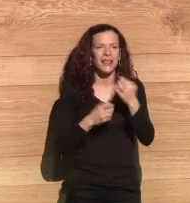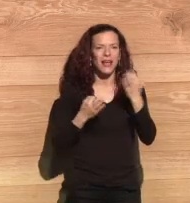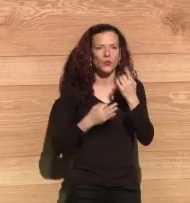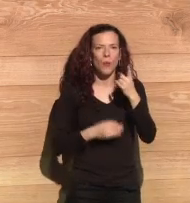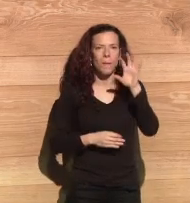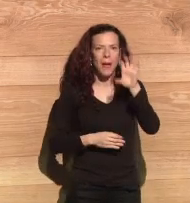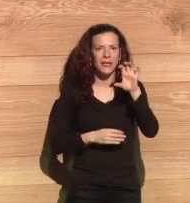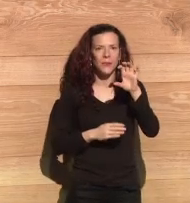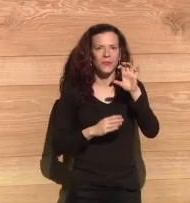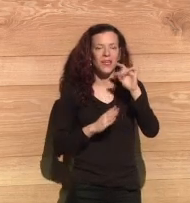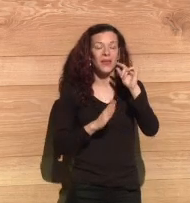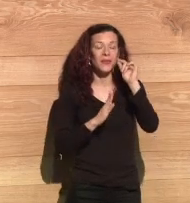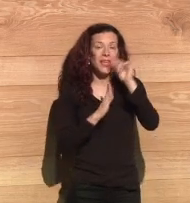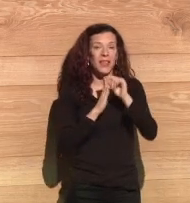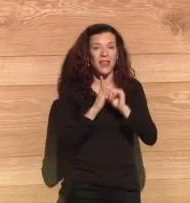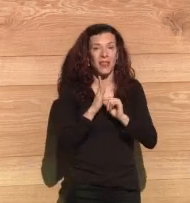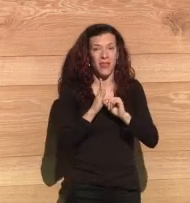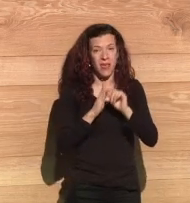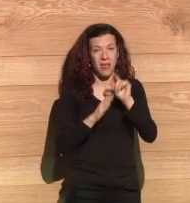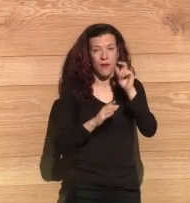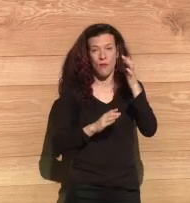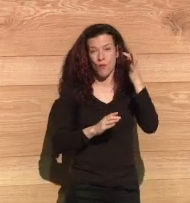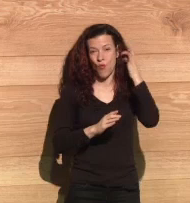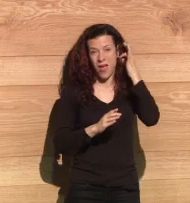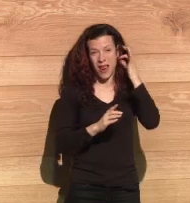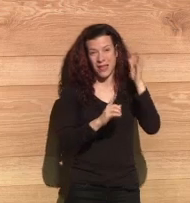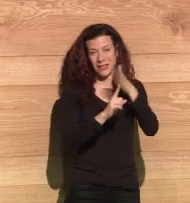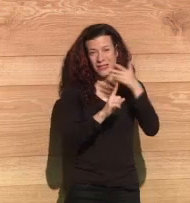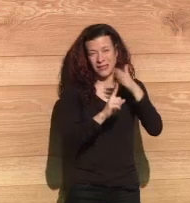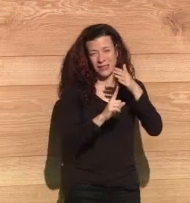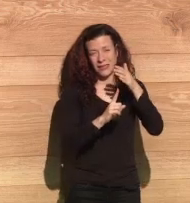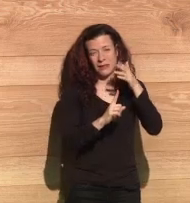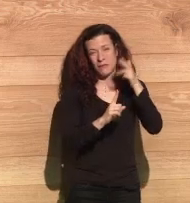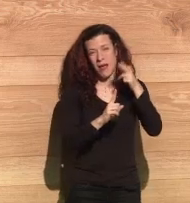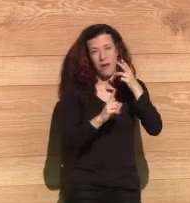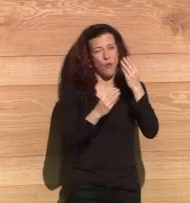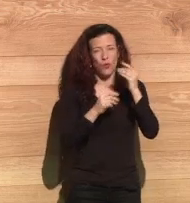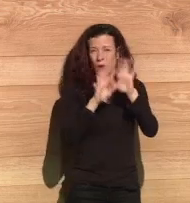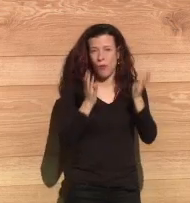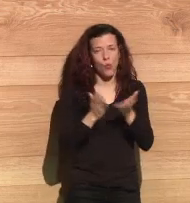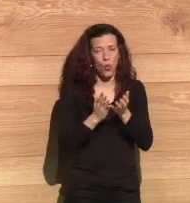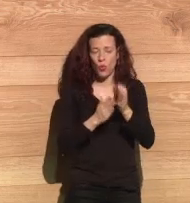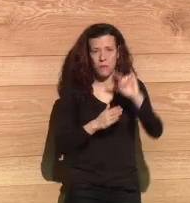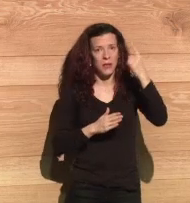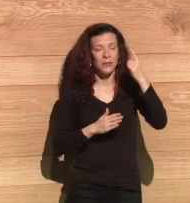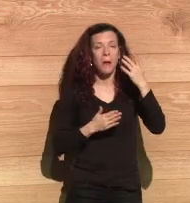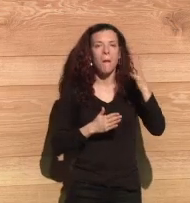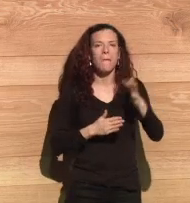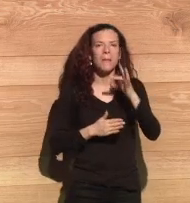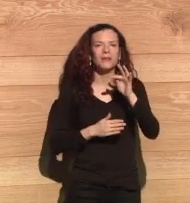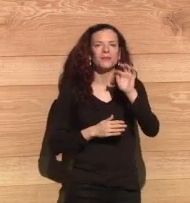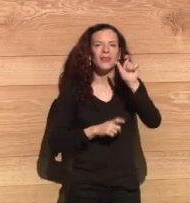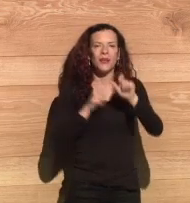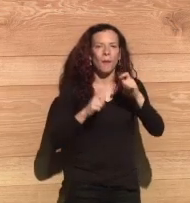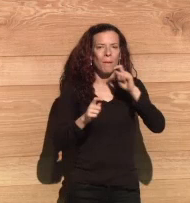tiene uno de los índices de feminicidio más altos de todo el mundo, y que tampoco se respeta al periodista? Con